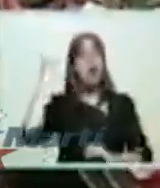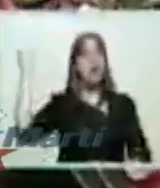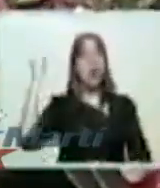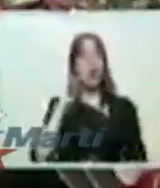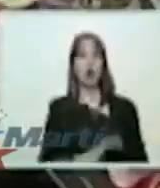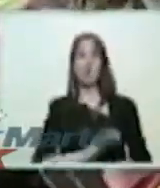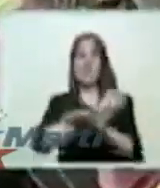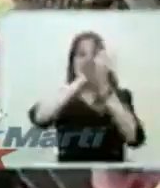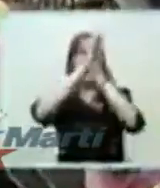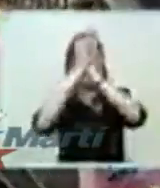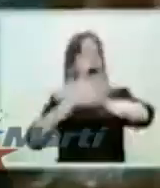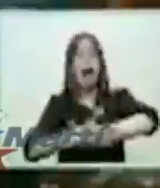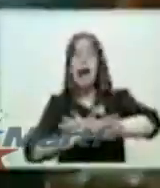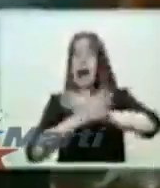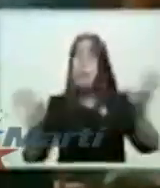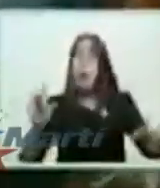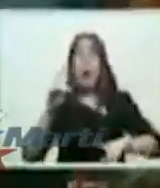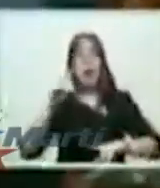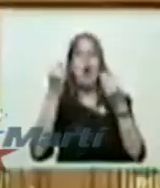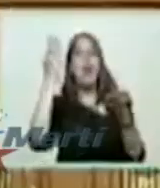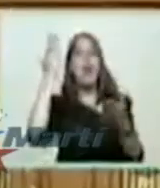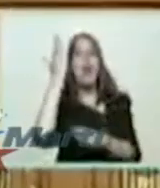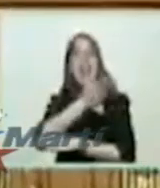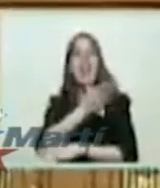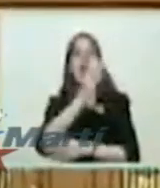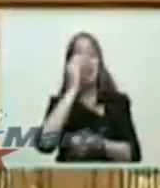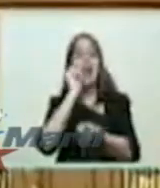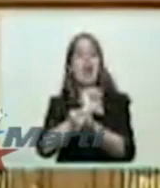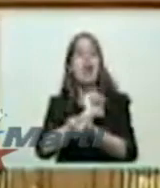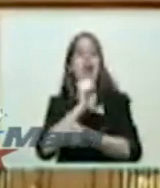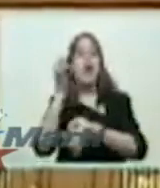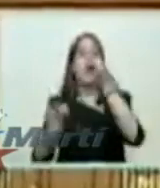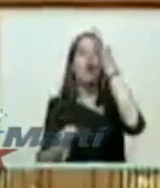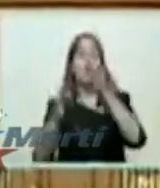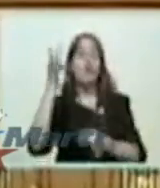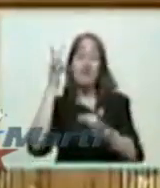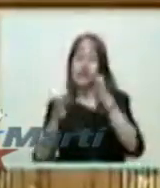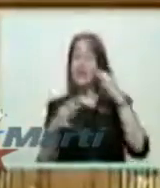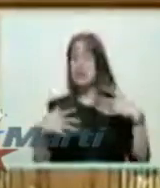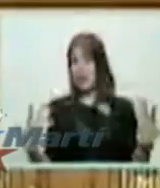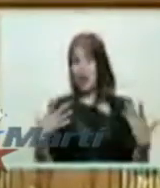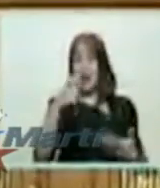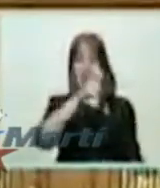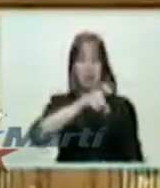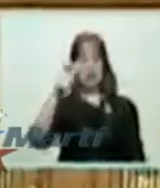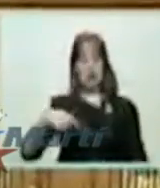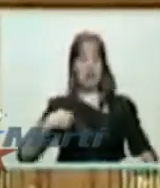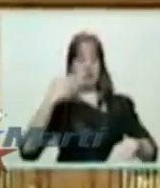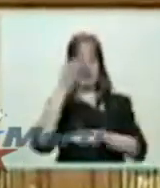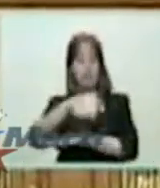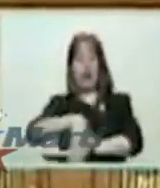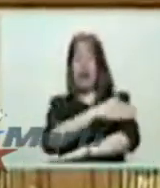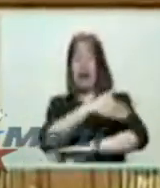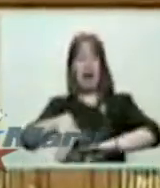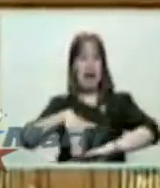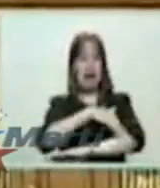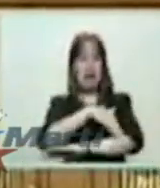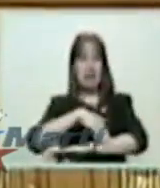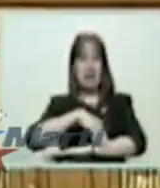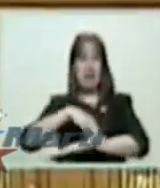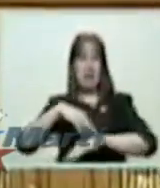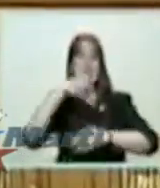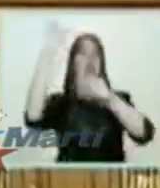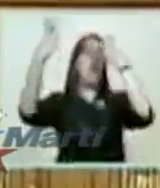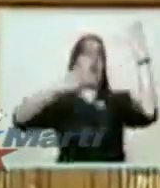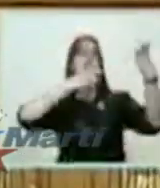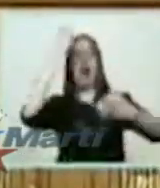la convivencia pacífica de todos los venezolanos. Aquel que salga a las calles a